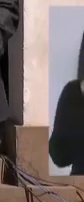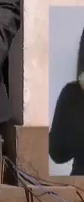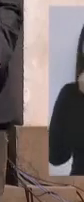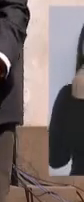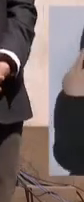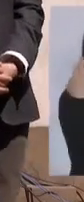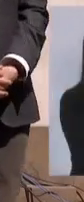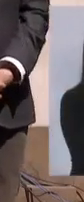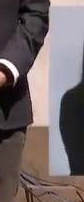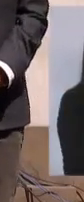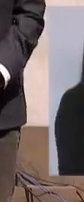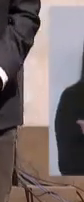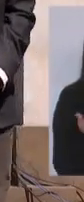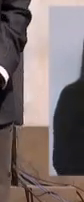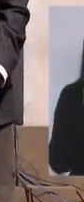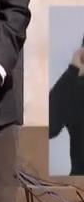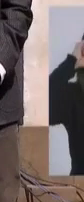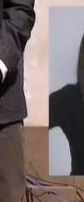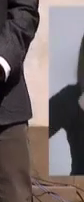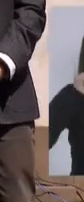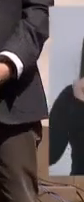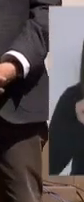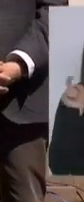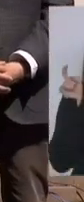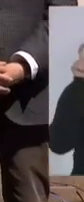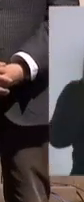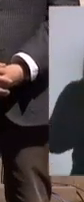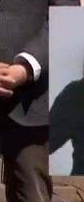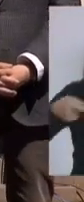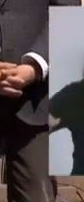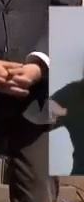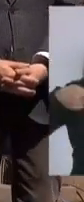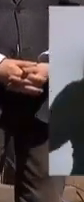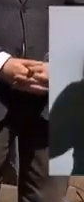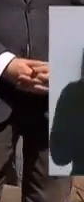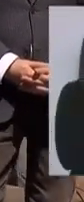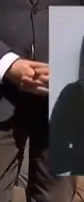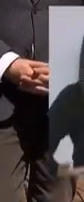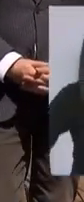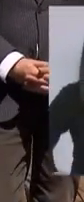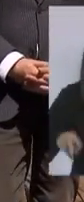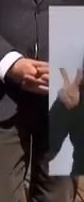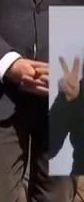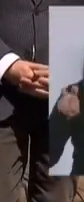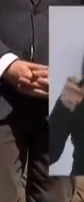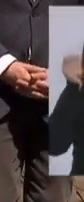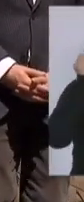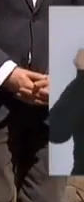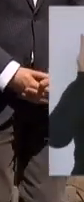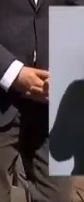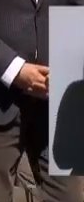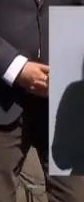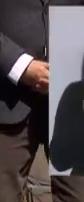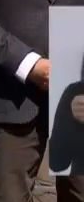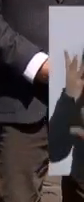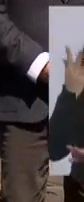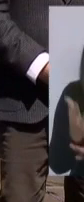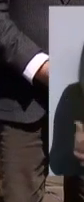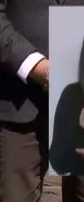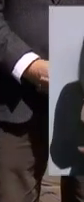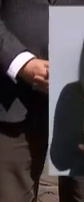de subsidios al empleo. Por supuesto, más detalles de todo esto en Canal 24 Horas y también en 24